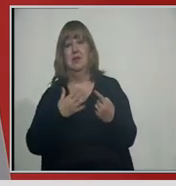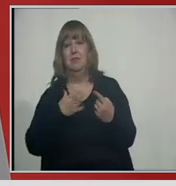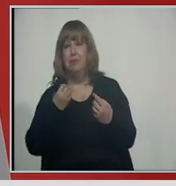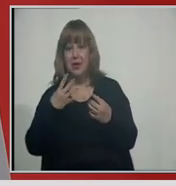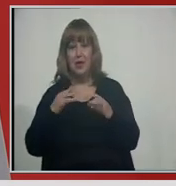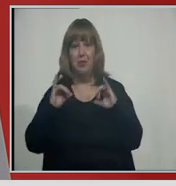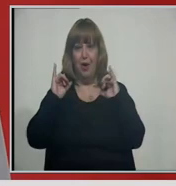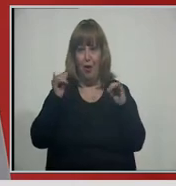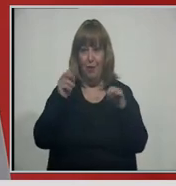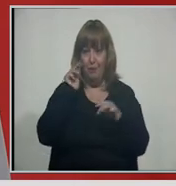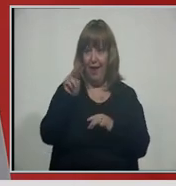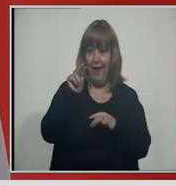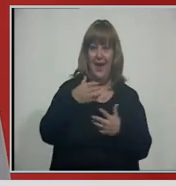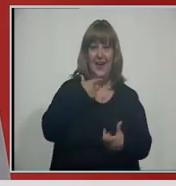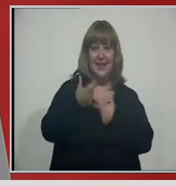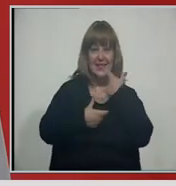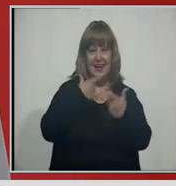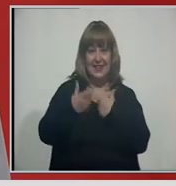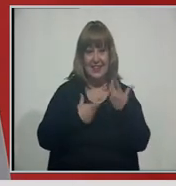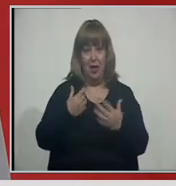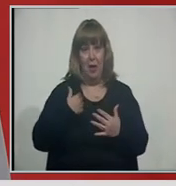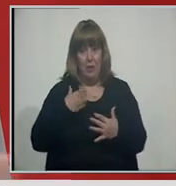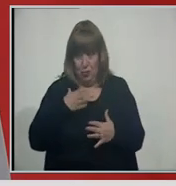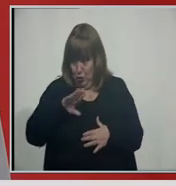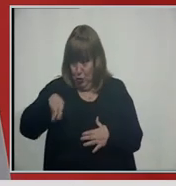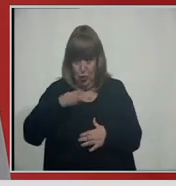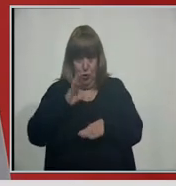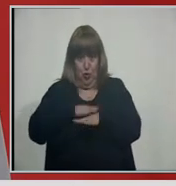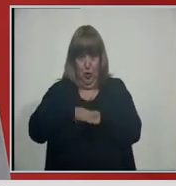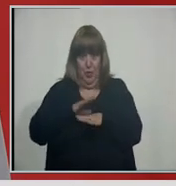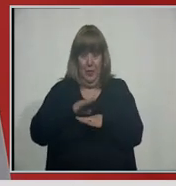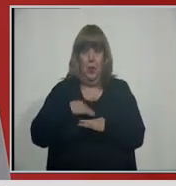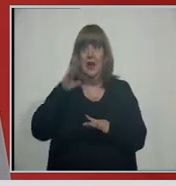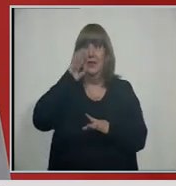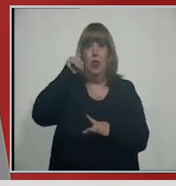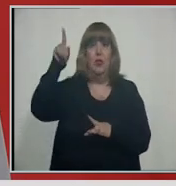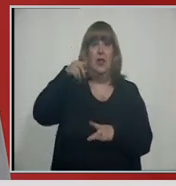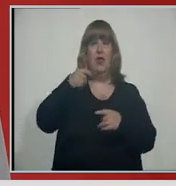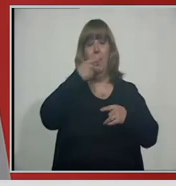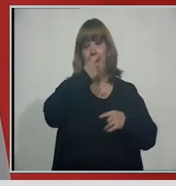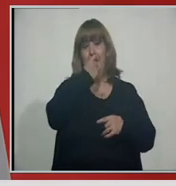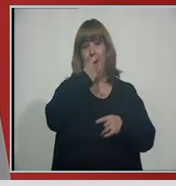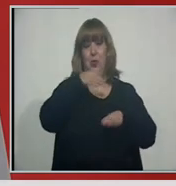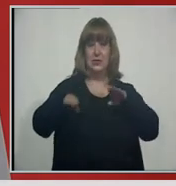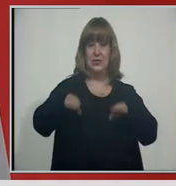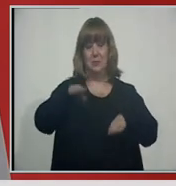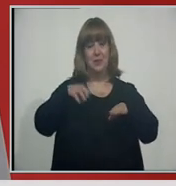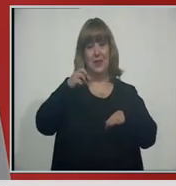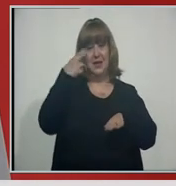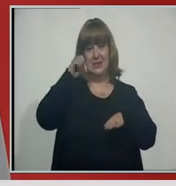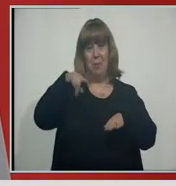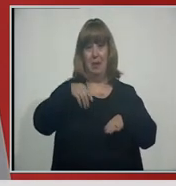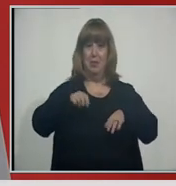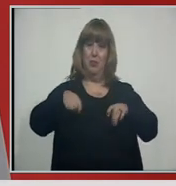jóvenes se matan de risa no pueden creer pero si nosotros no hacemos lo que hacen los americanos con chaplin verdad todo mundo conoce chaplin y marciales